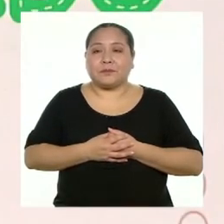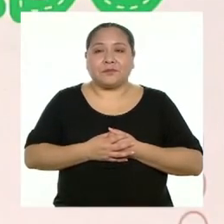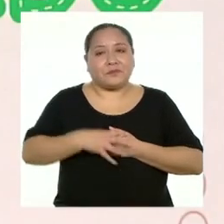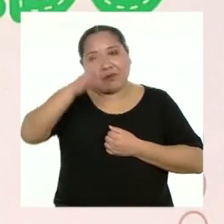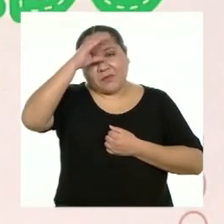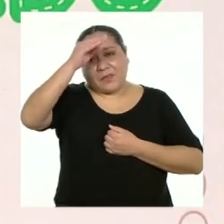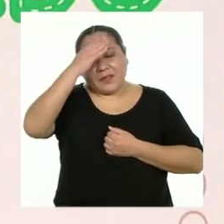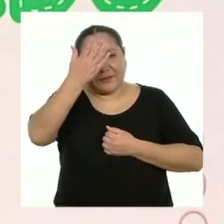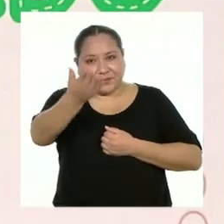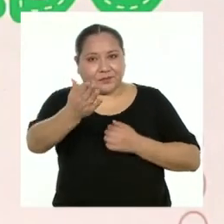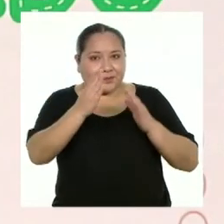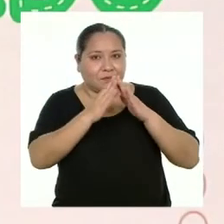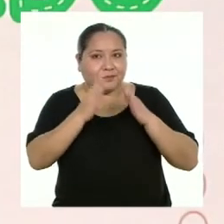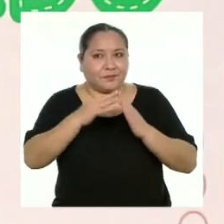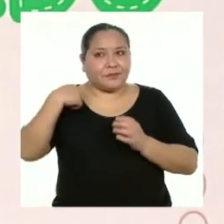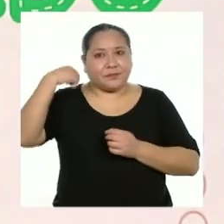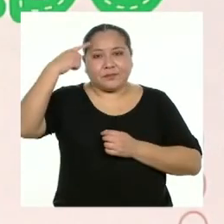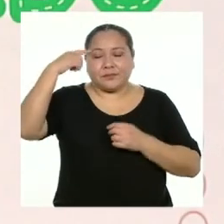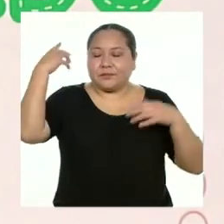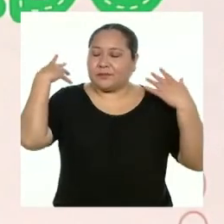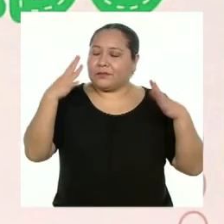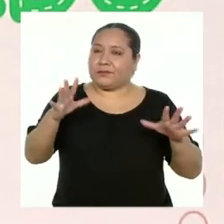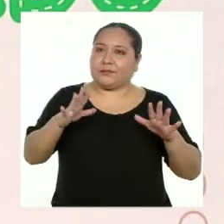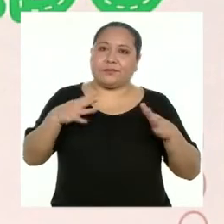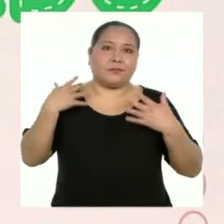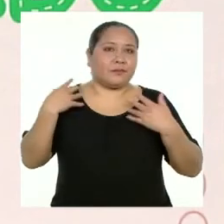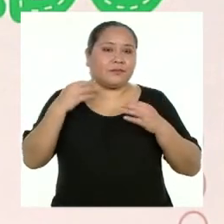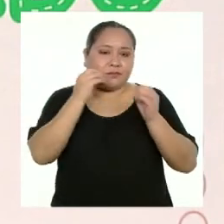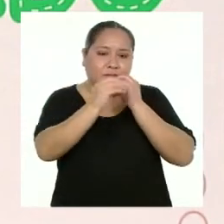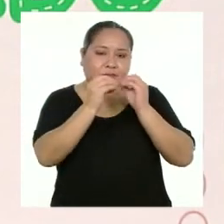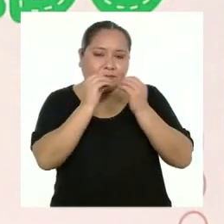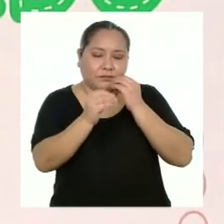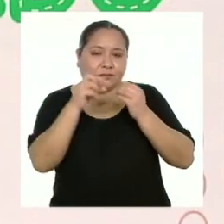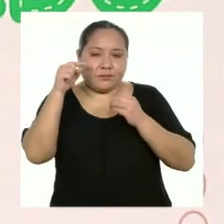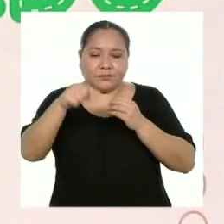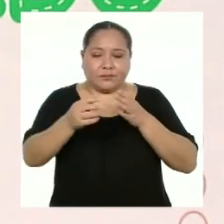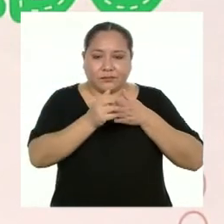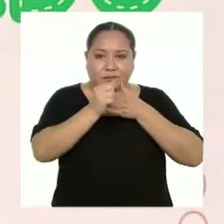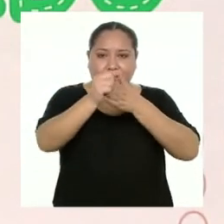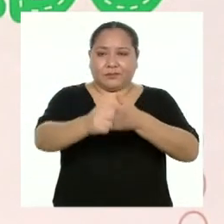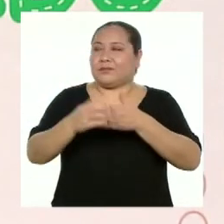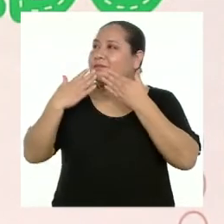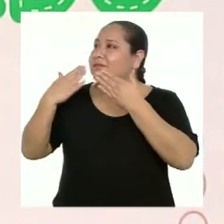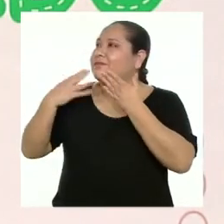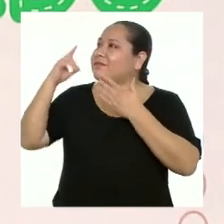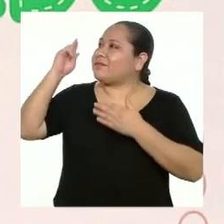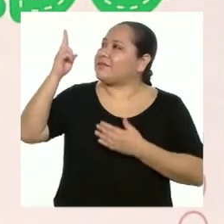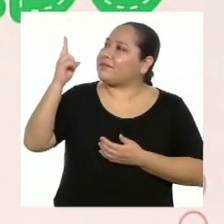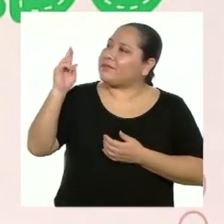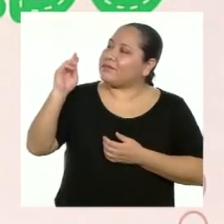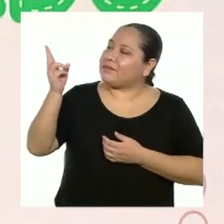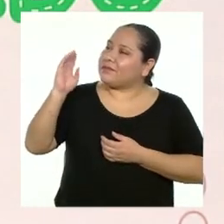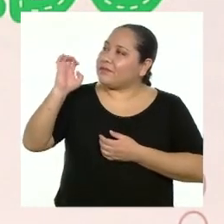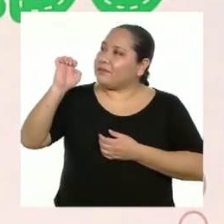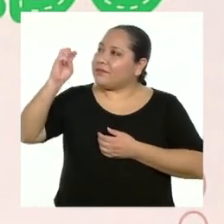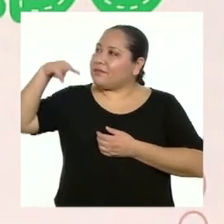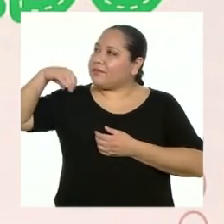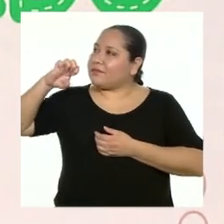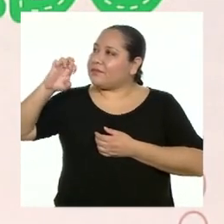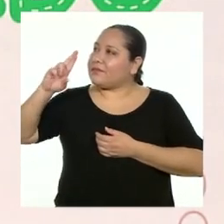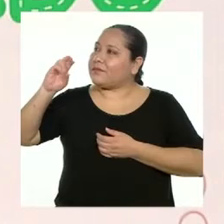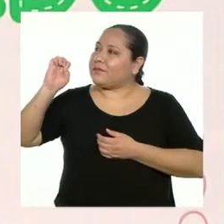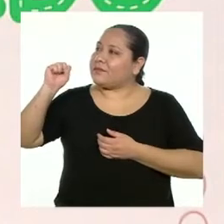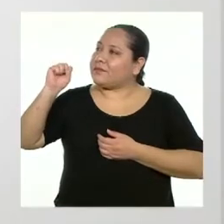Chicas y chicos en casa, creo que ahora sí hemos agotado todos los puntos de la ruta. Muchas gracias, profesor Emerson, por todas